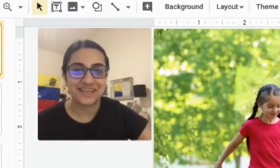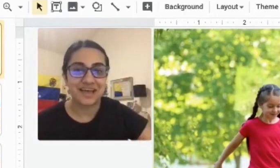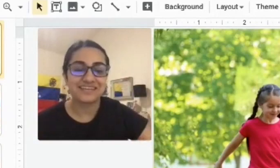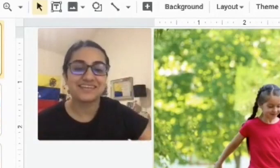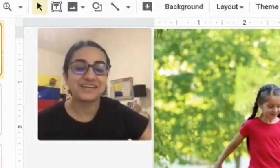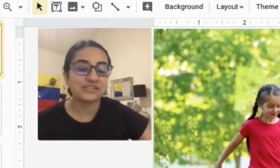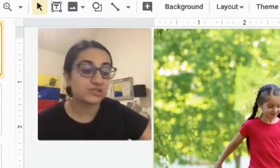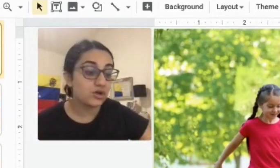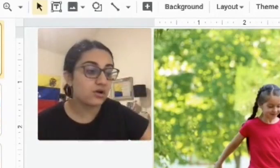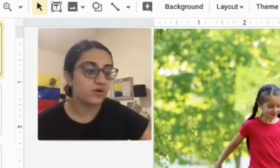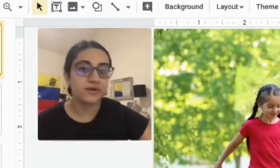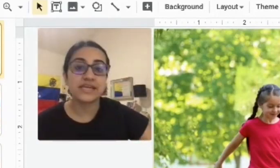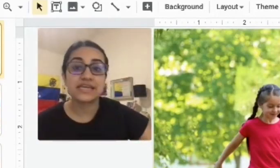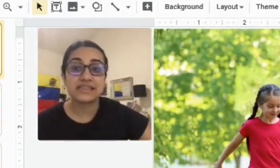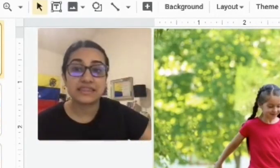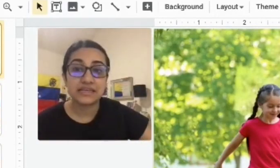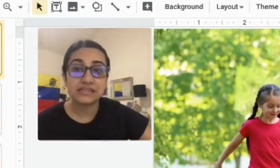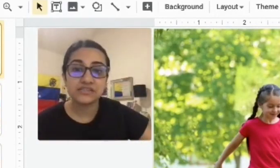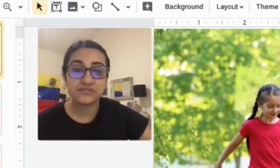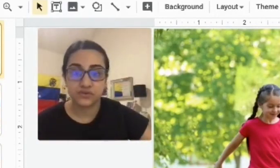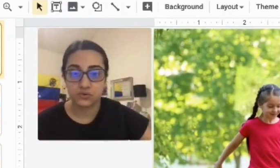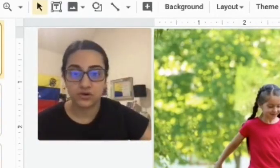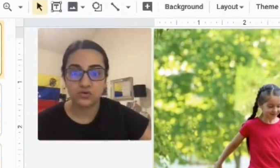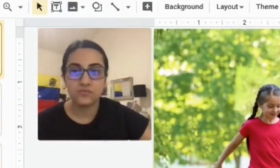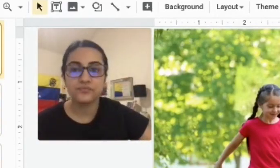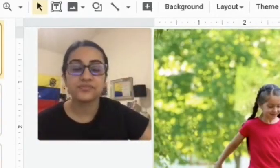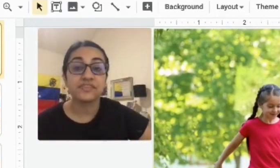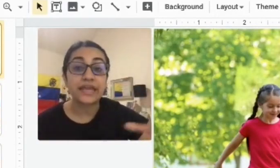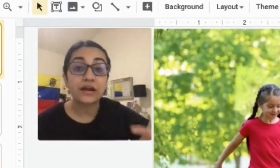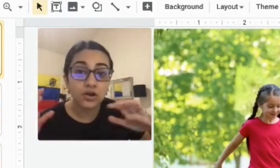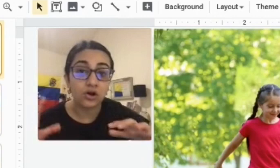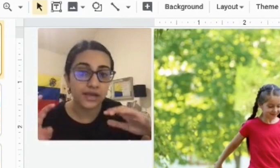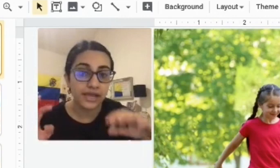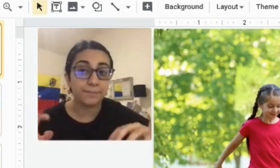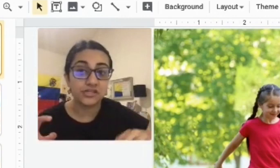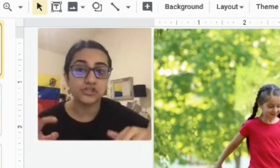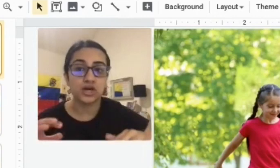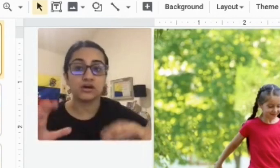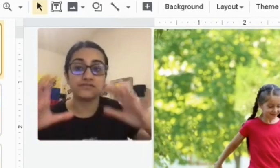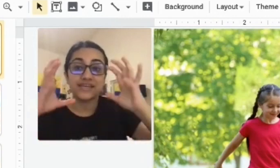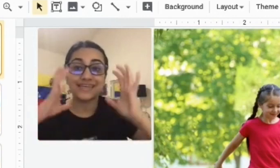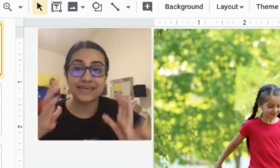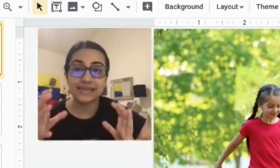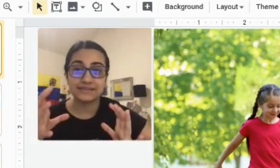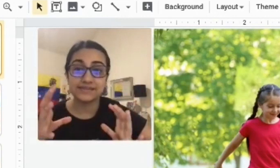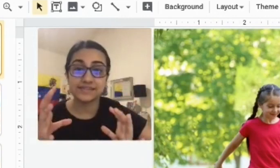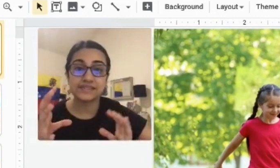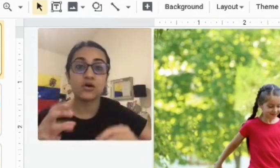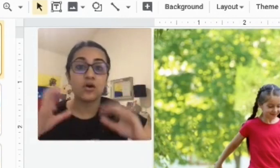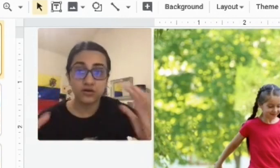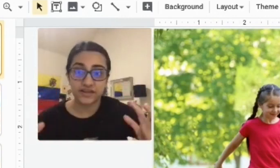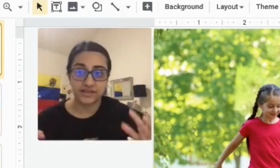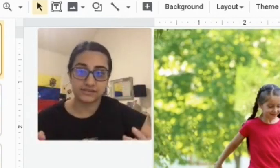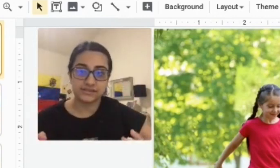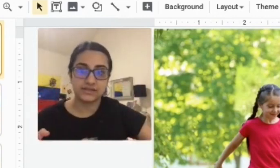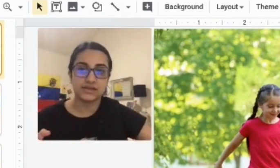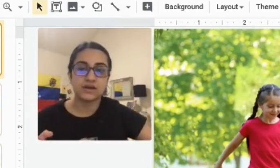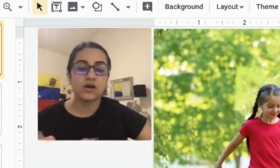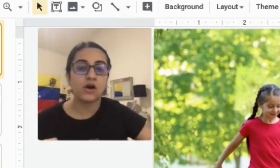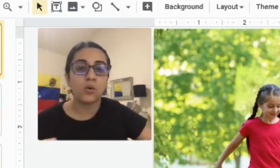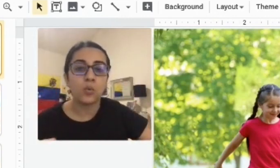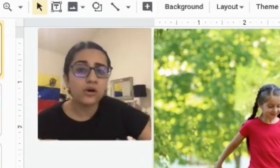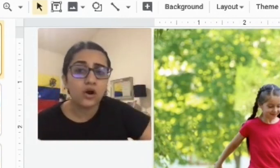a empezar. So, in this photo, there are a bunch of kids,